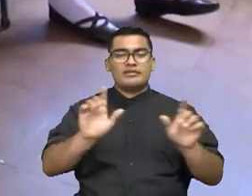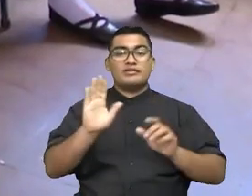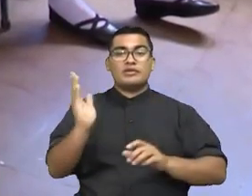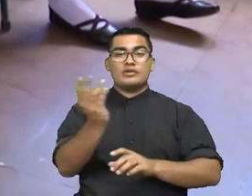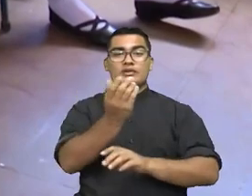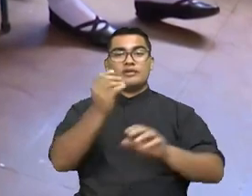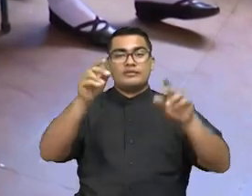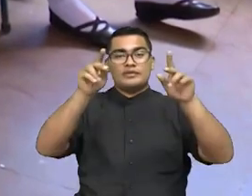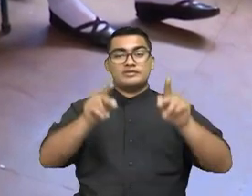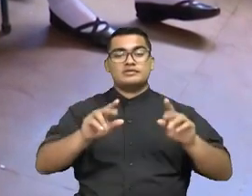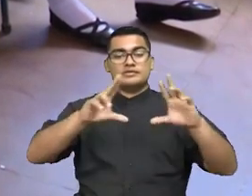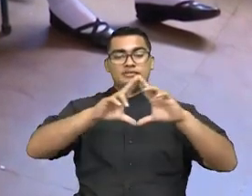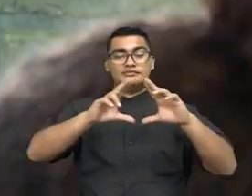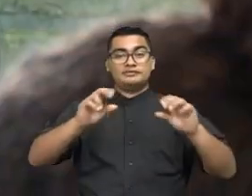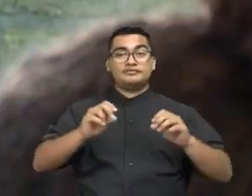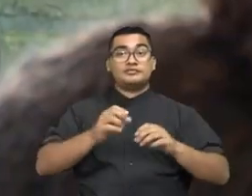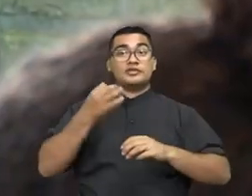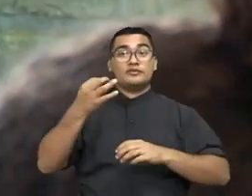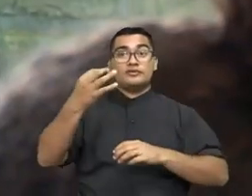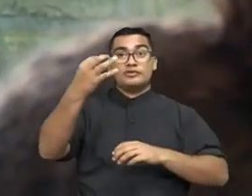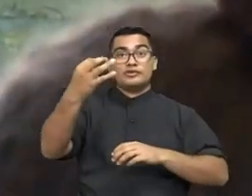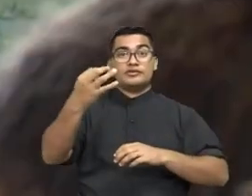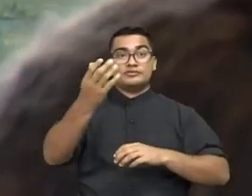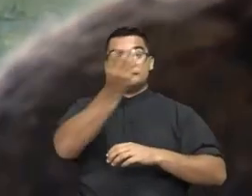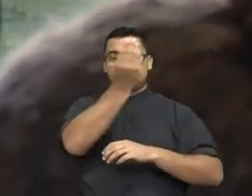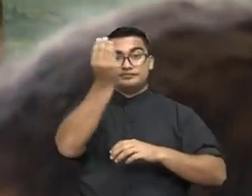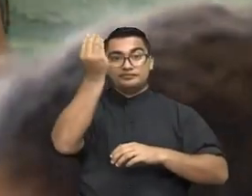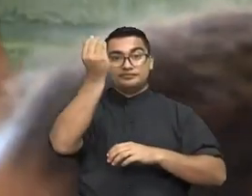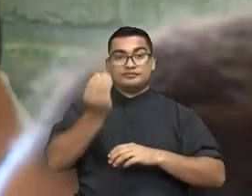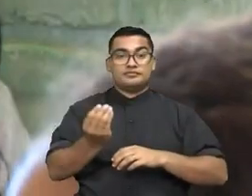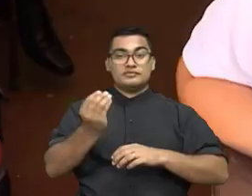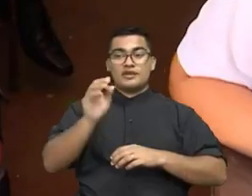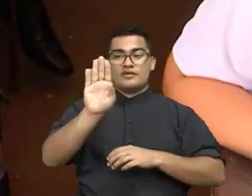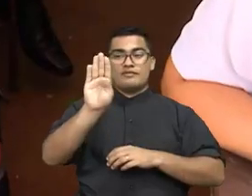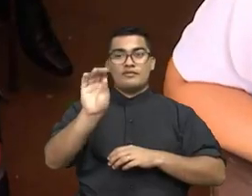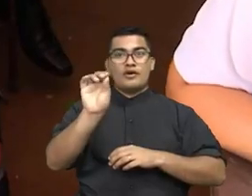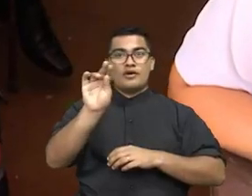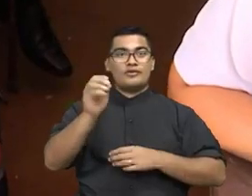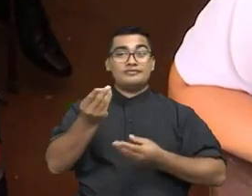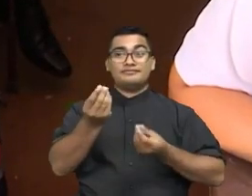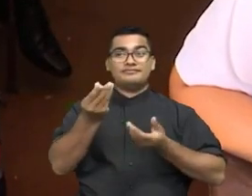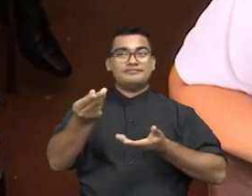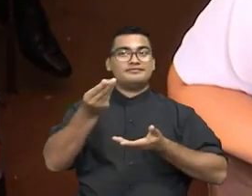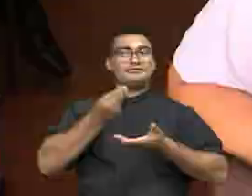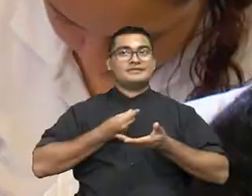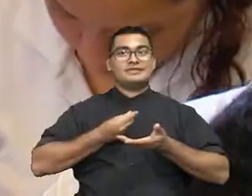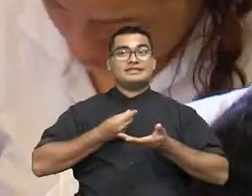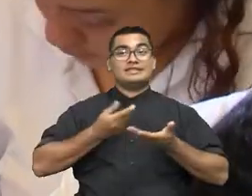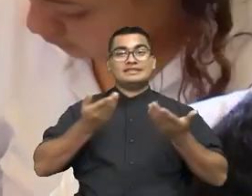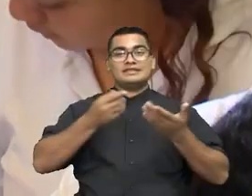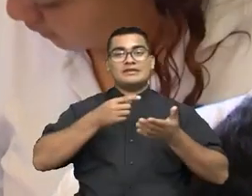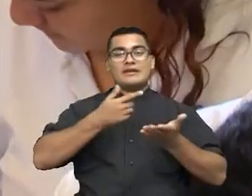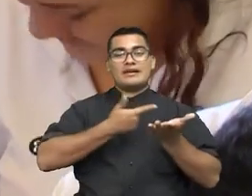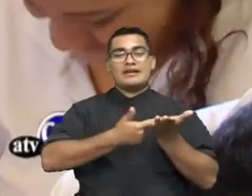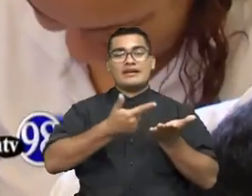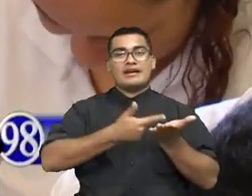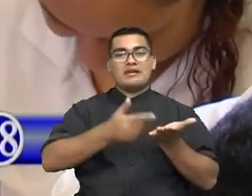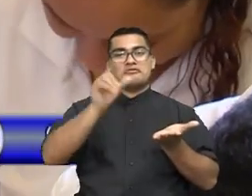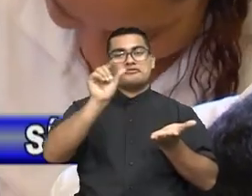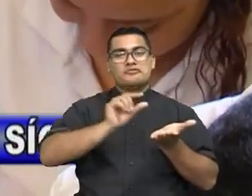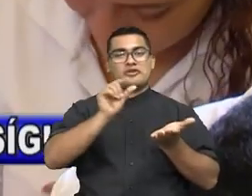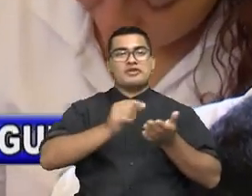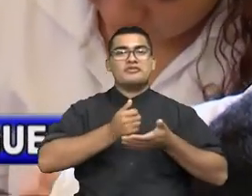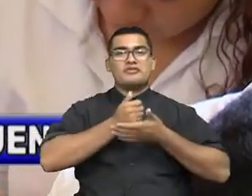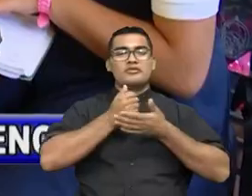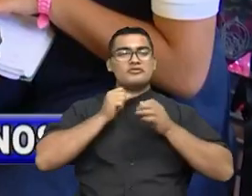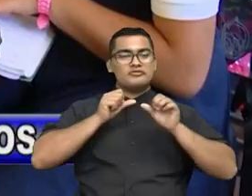Futuros bachilleres se muestran agradecidos y entusiasmados, pues el bono es un aporte que les ayudará a reducir los gastos que incurren para continuar con